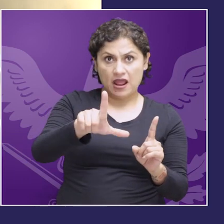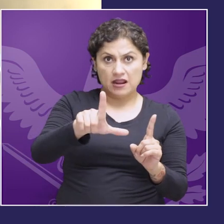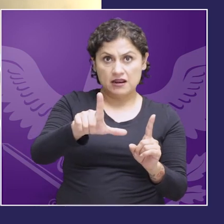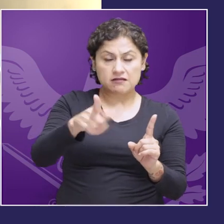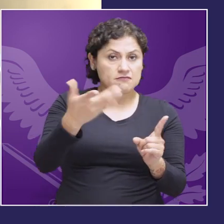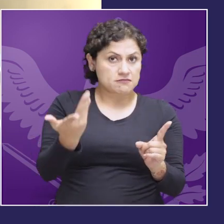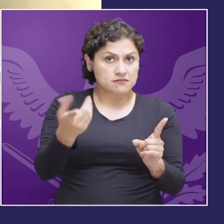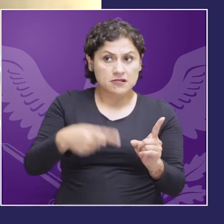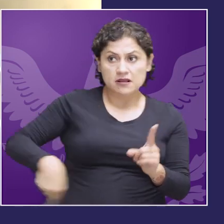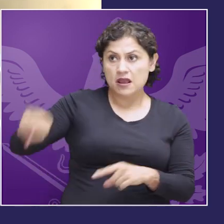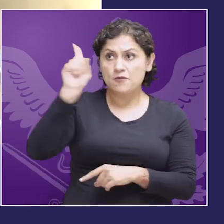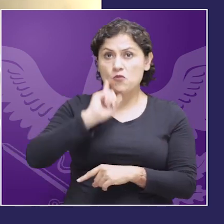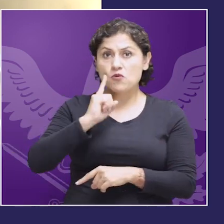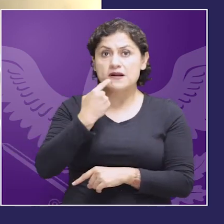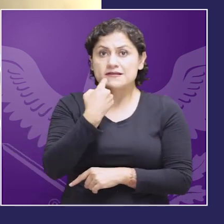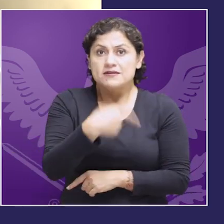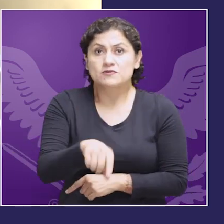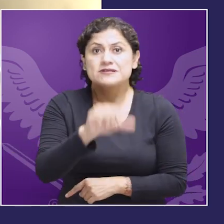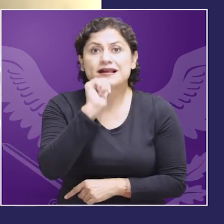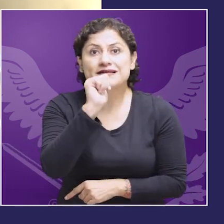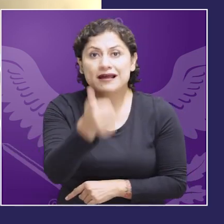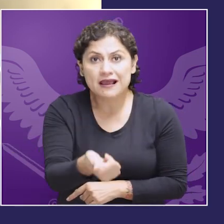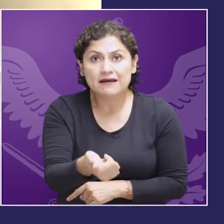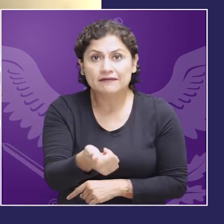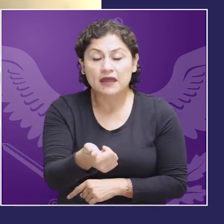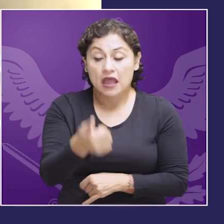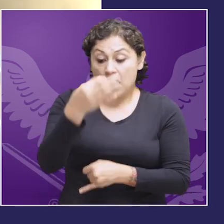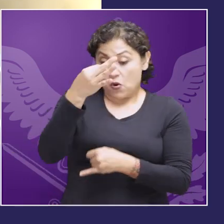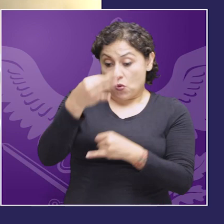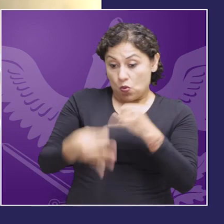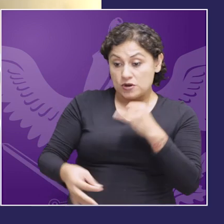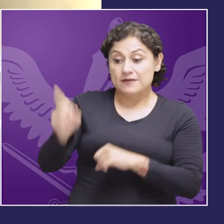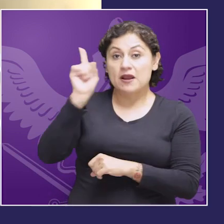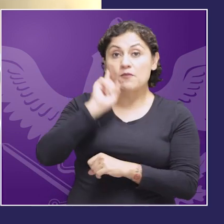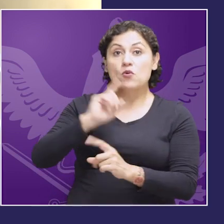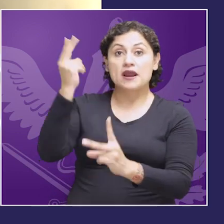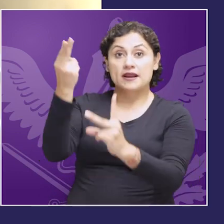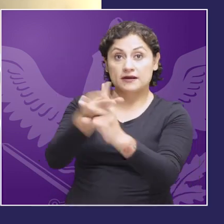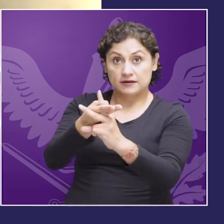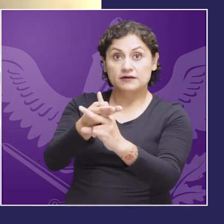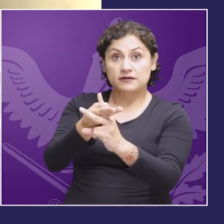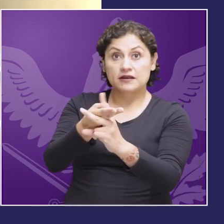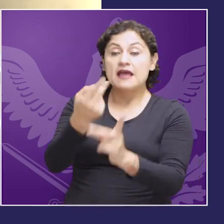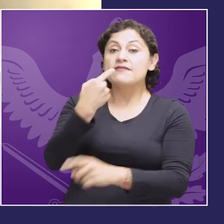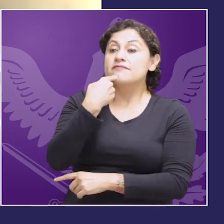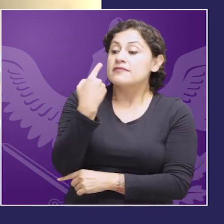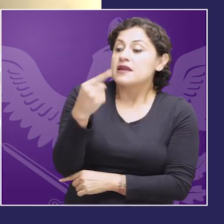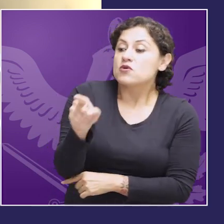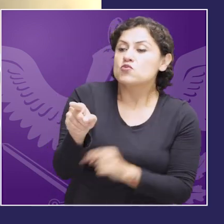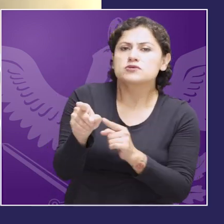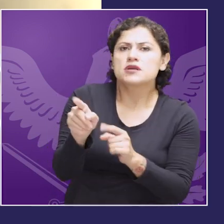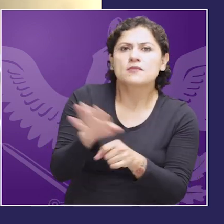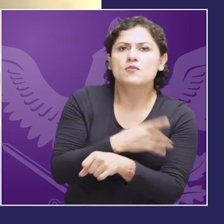y no habían denuncias de estas mujeres. La denuncia de la última mujer se hace porque su esposo es un